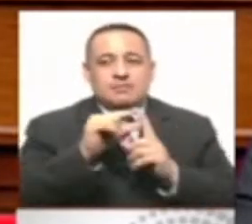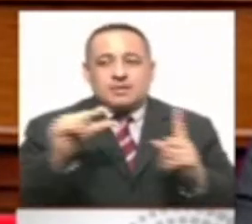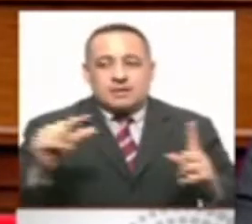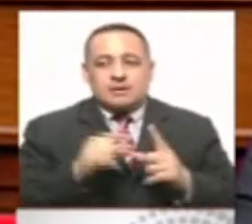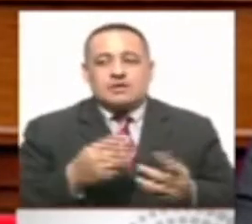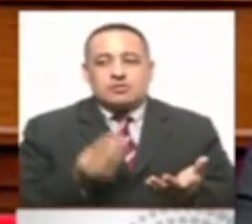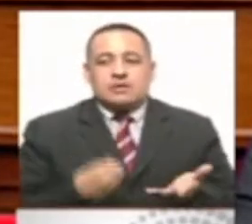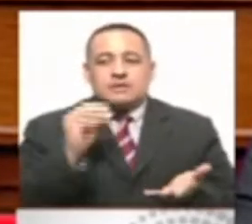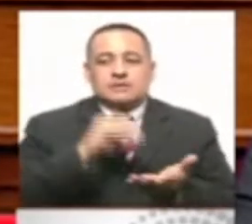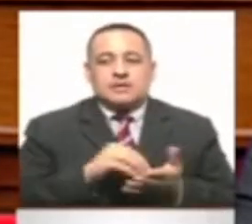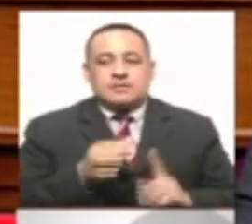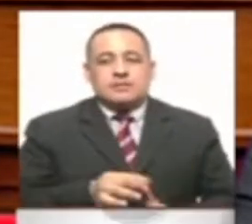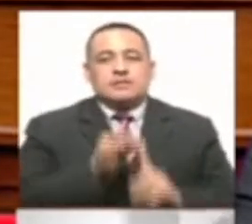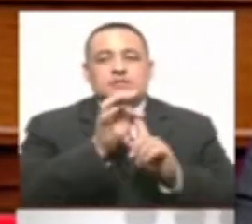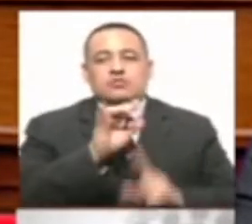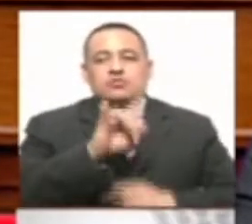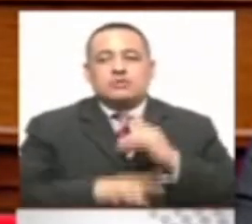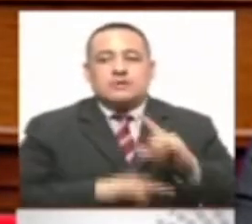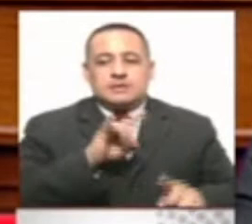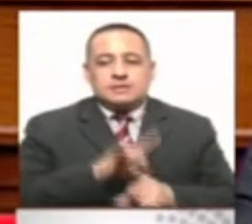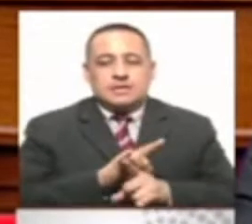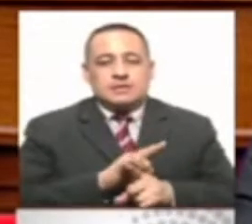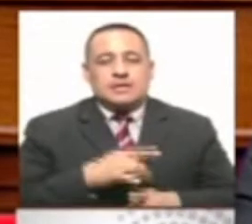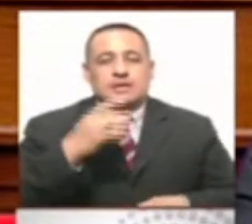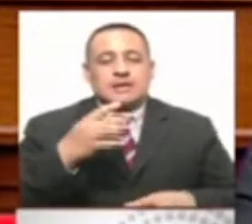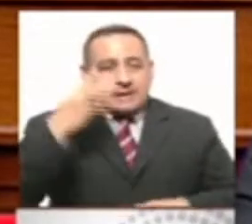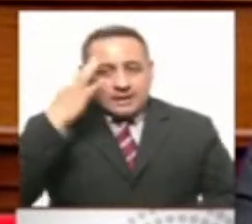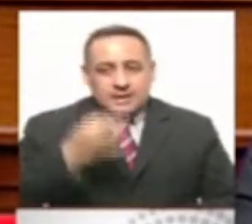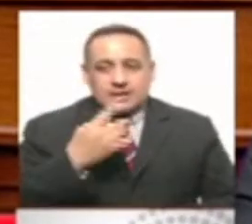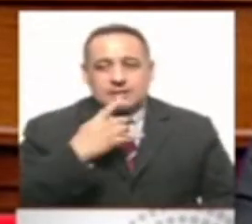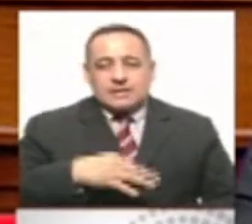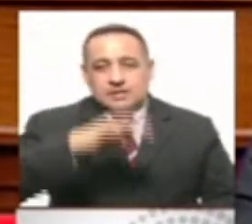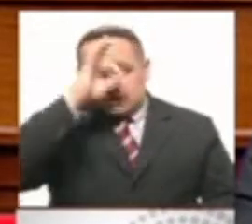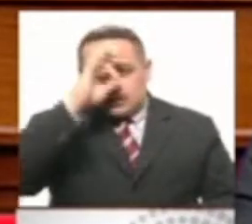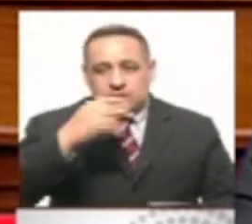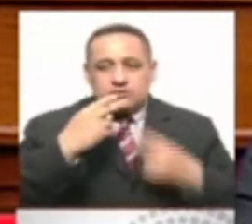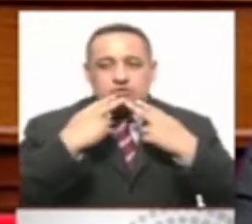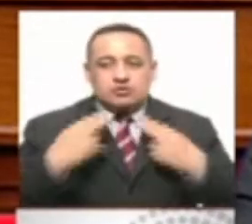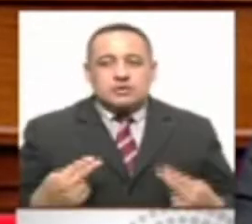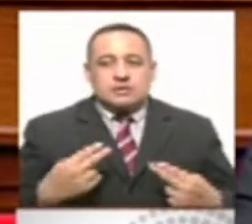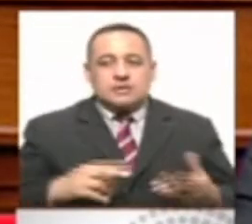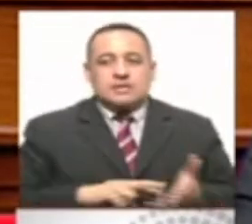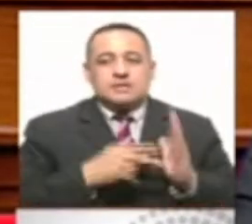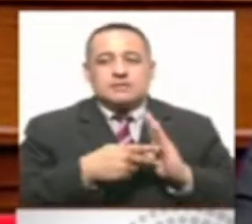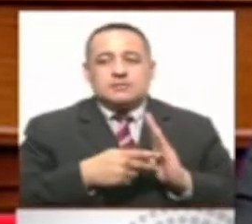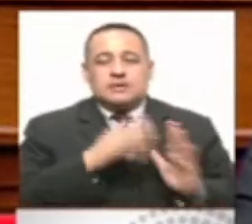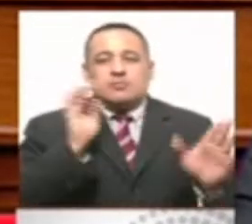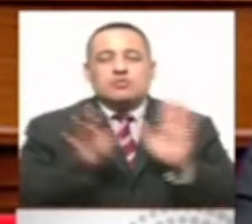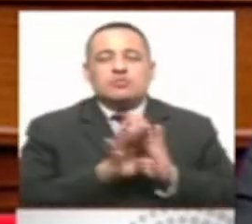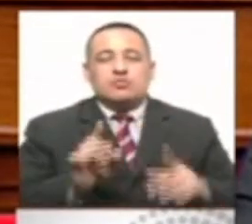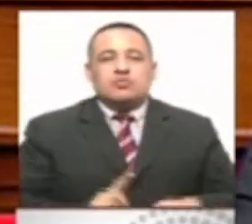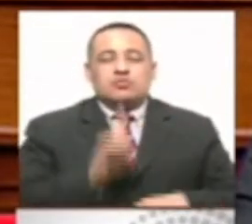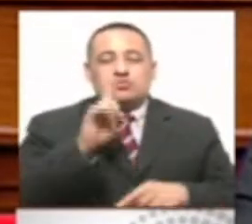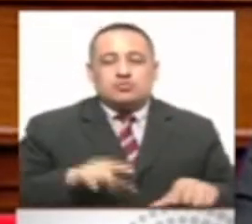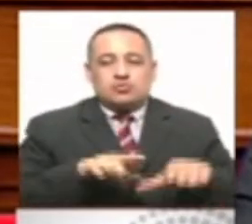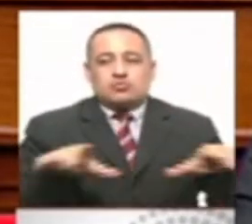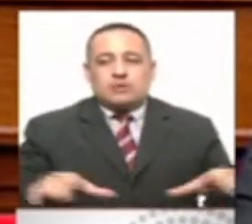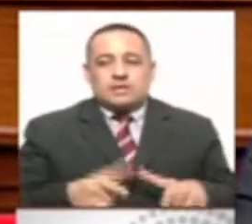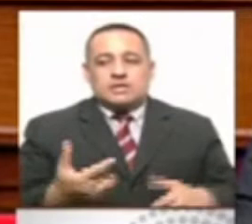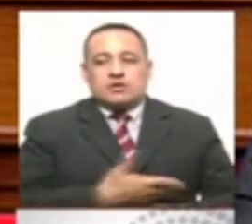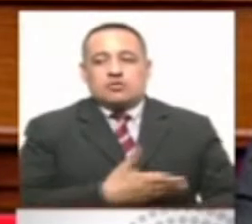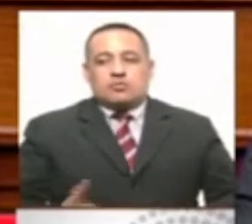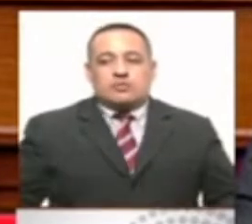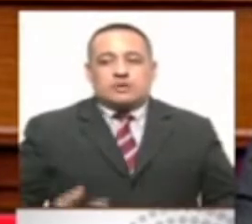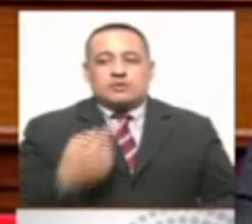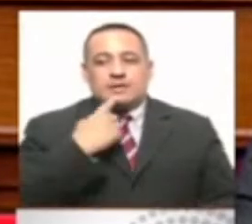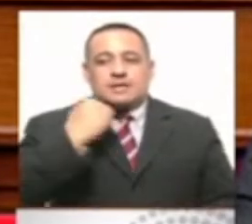el contenido del principio universal de presunción de inocencia, que constituye uno de los pilares del Estado de